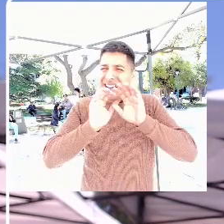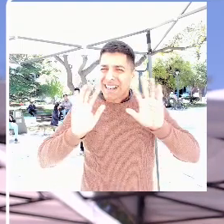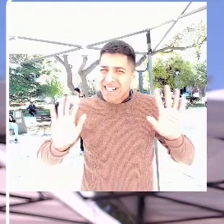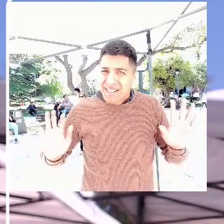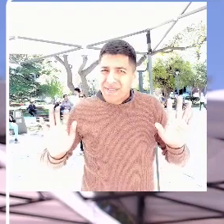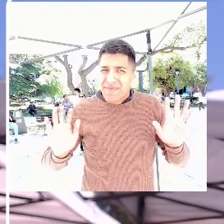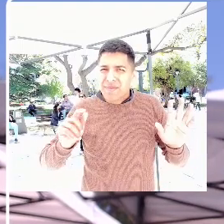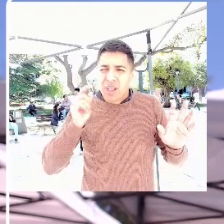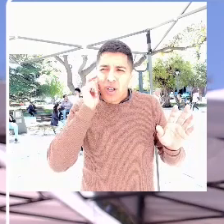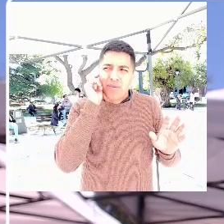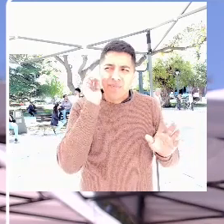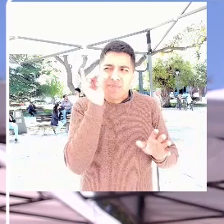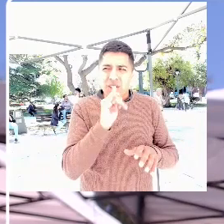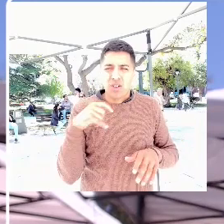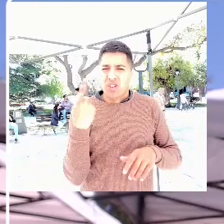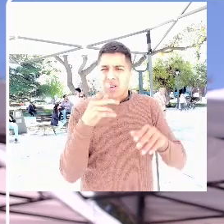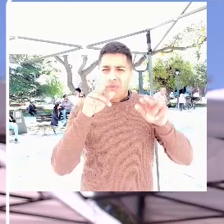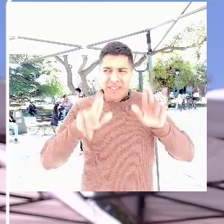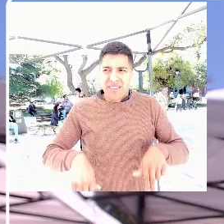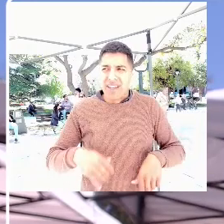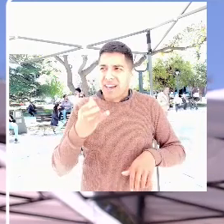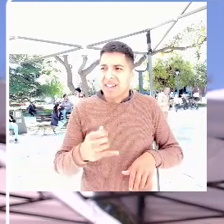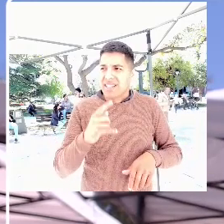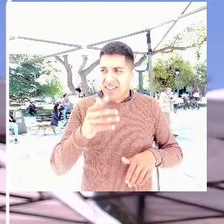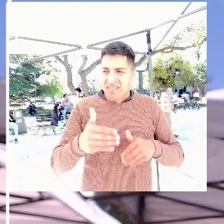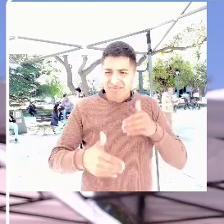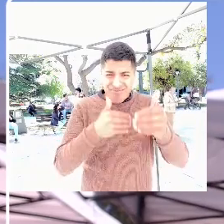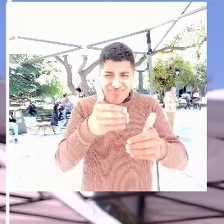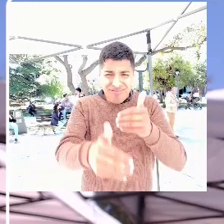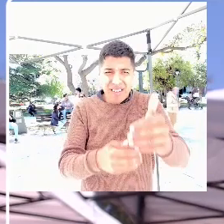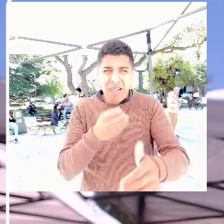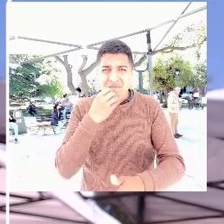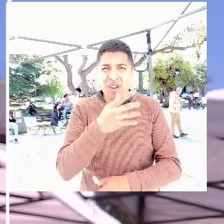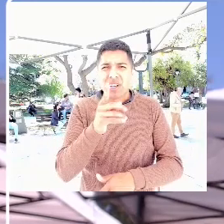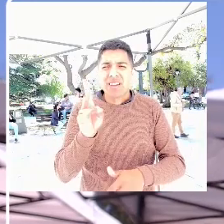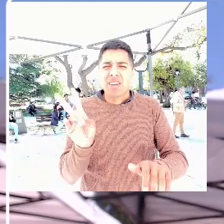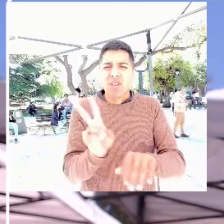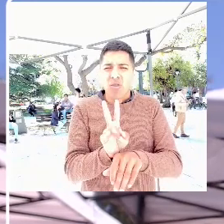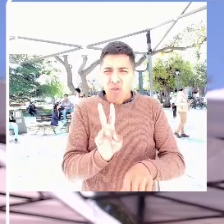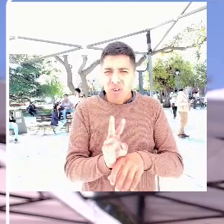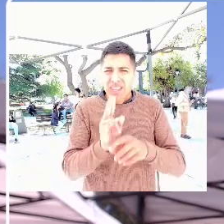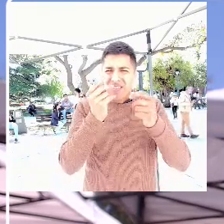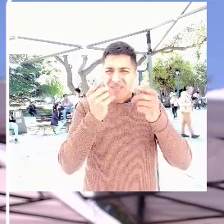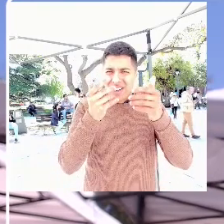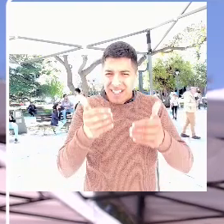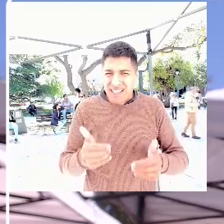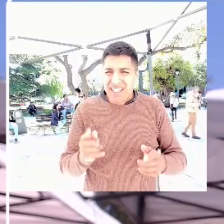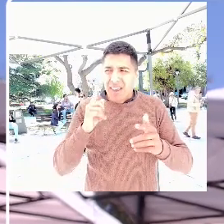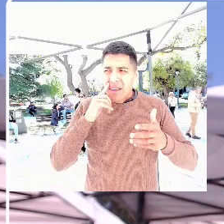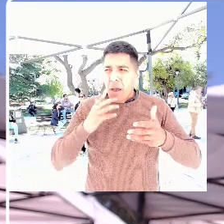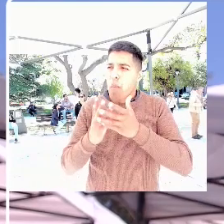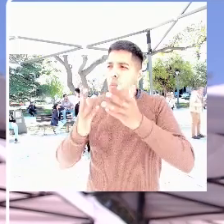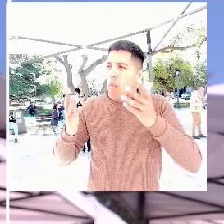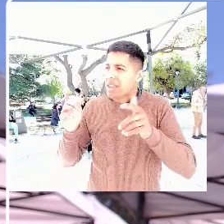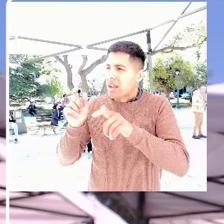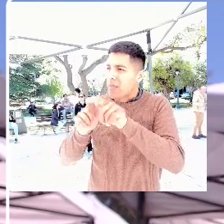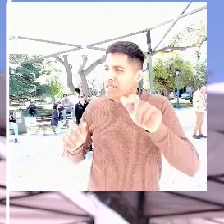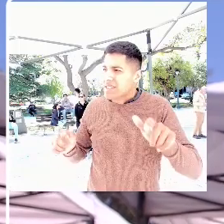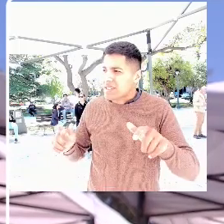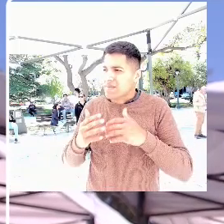un Godoy Cruz que planifica, crece y que además cuida sus cuentas y da cuenta a la ciudadanía. Muchas